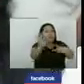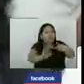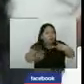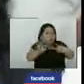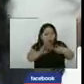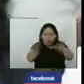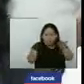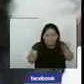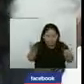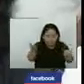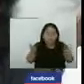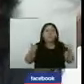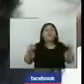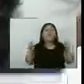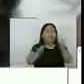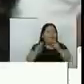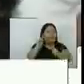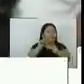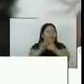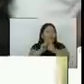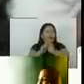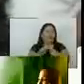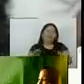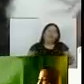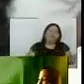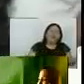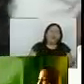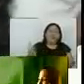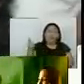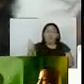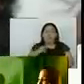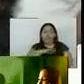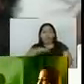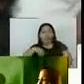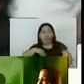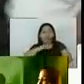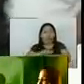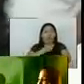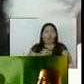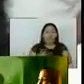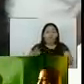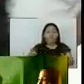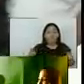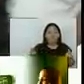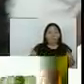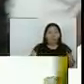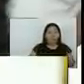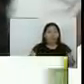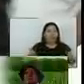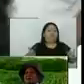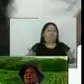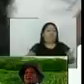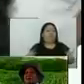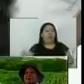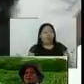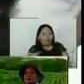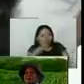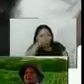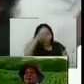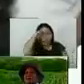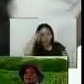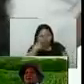el peso exacto y evitar que el empresario siga engrosando su capital a costa